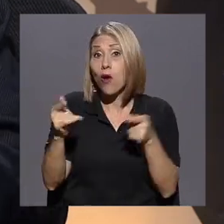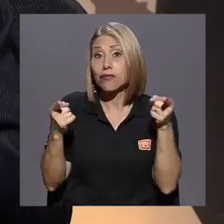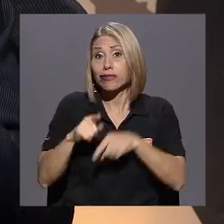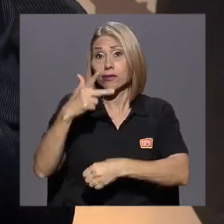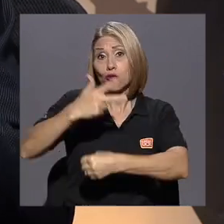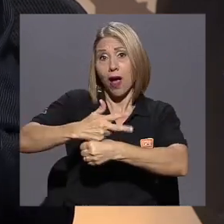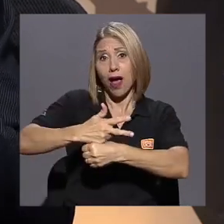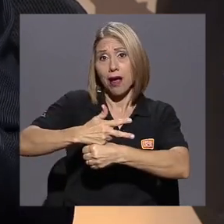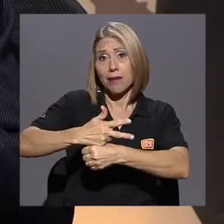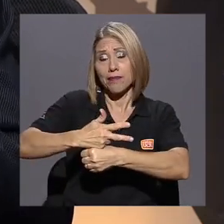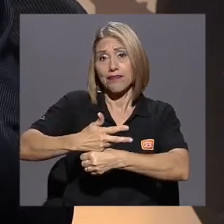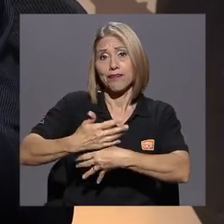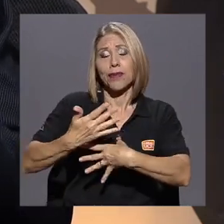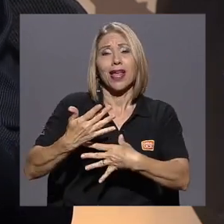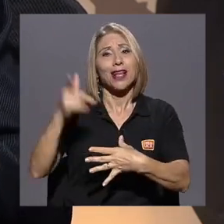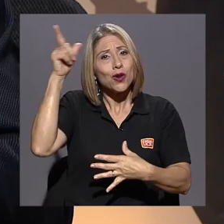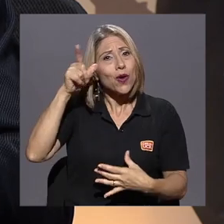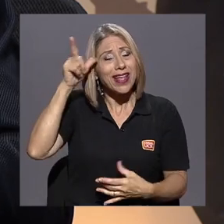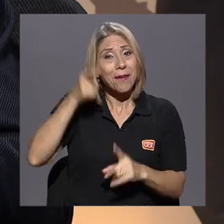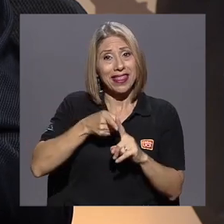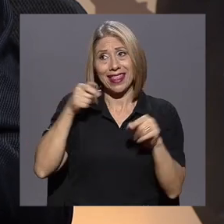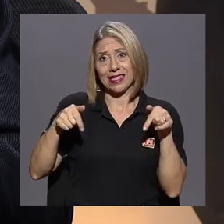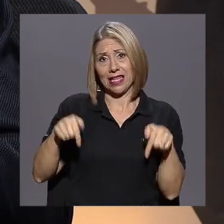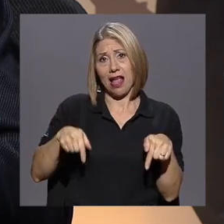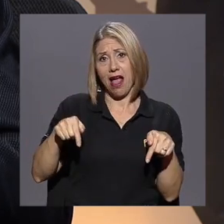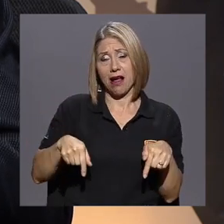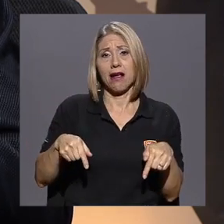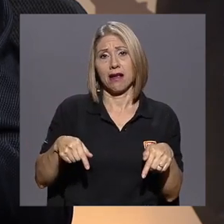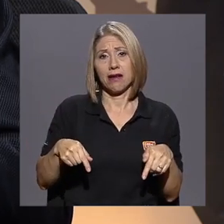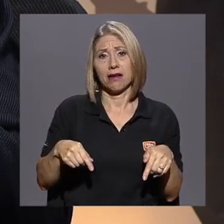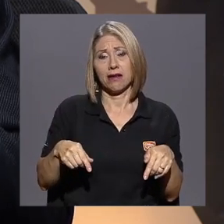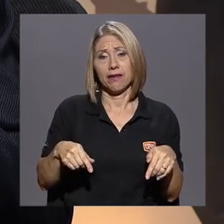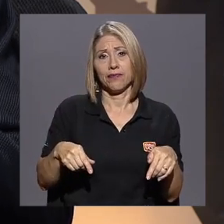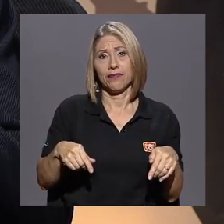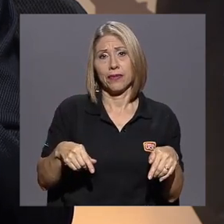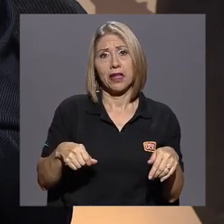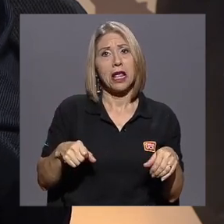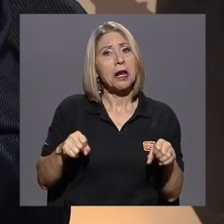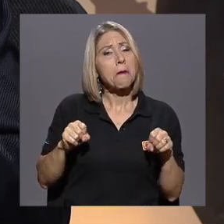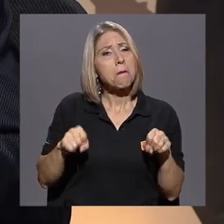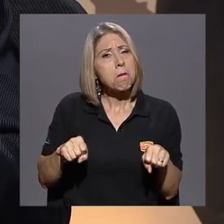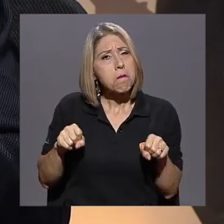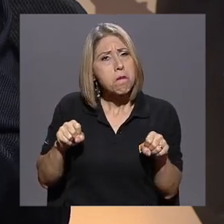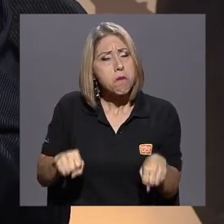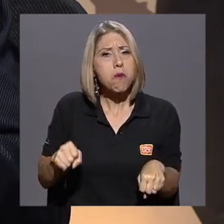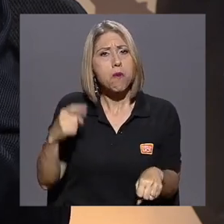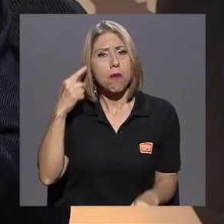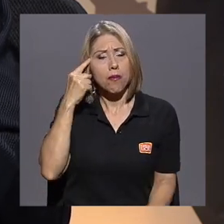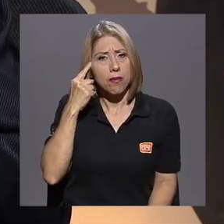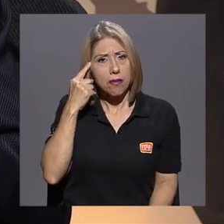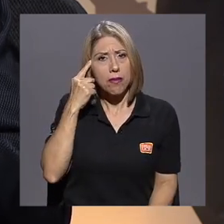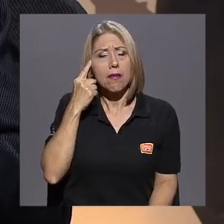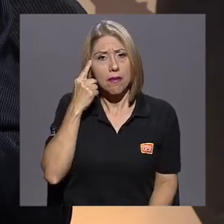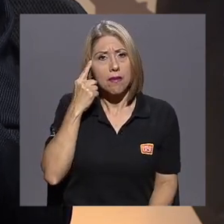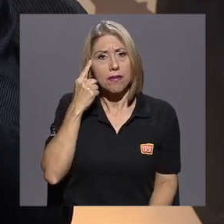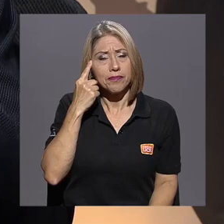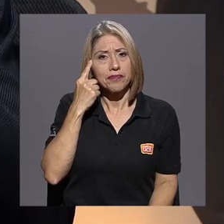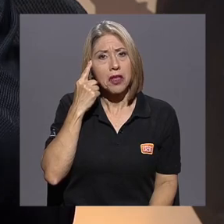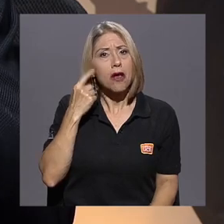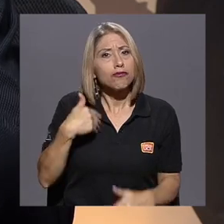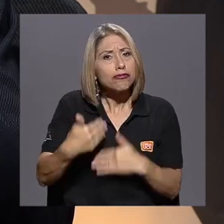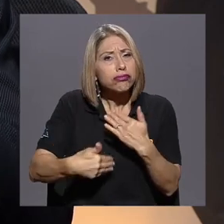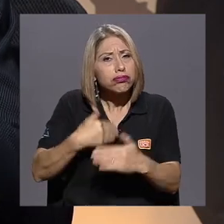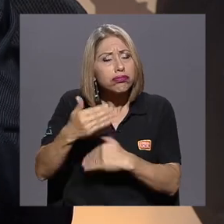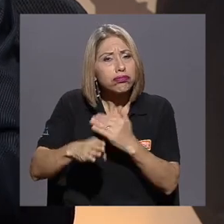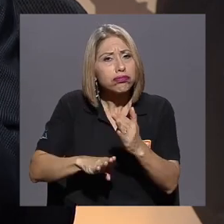Entonces, obviamente desde acá era posible pensar en llevar adelante